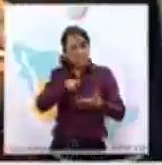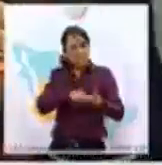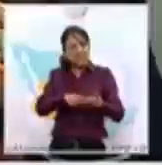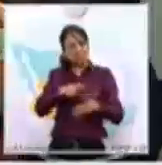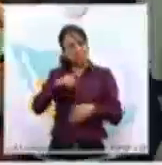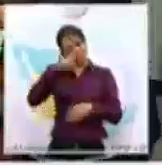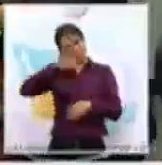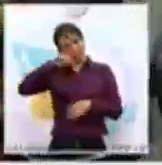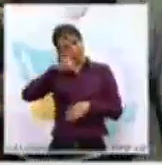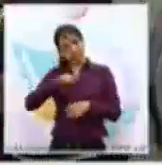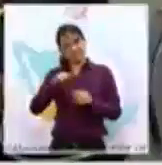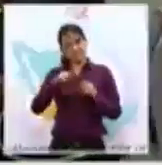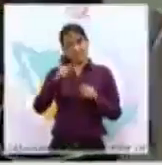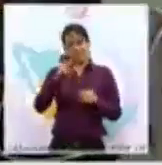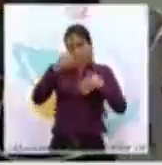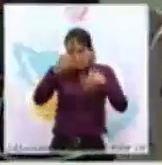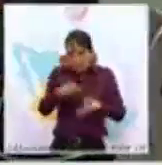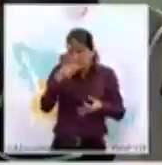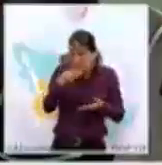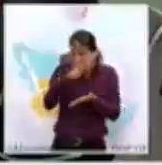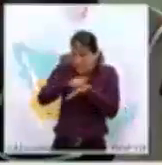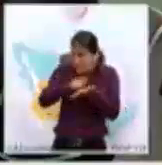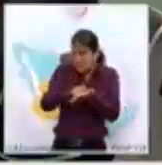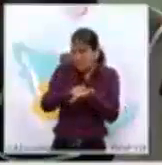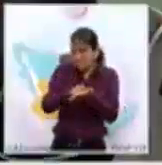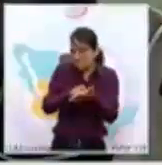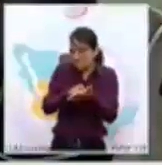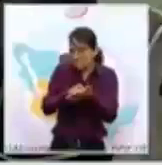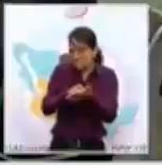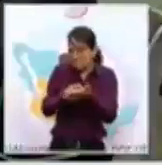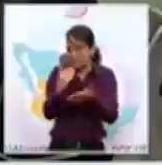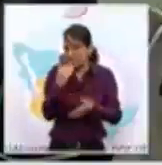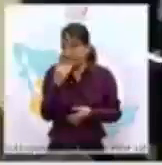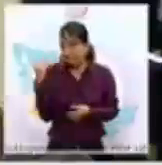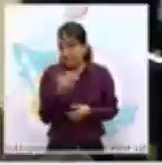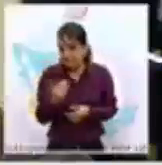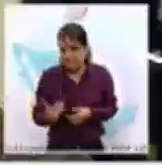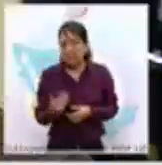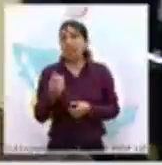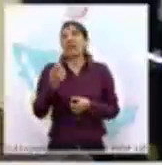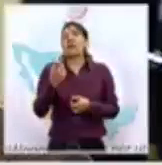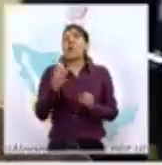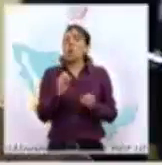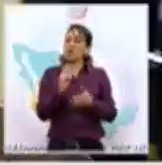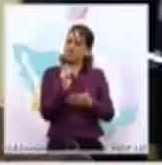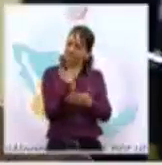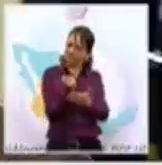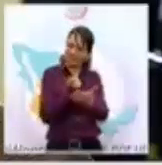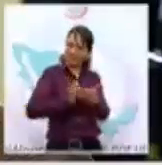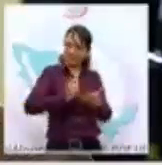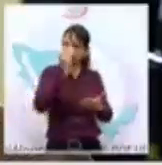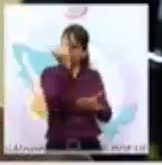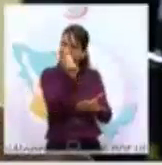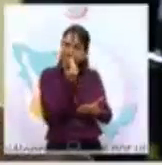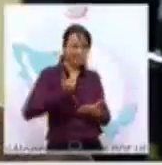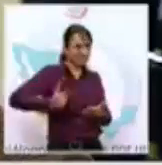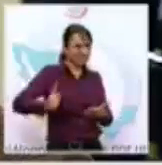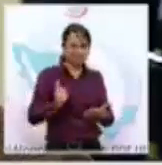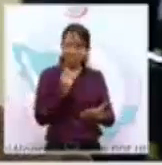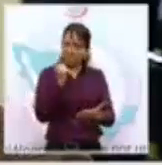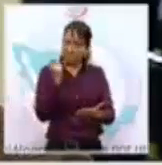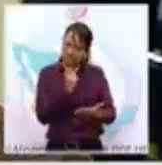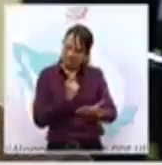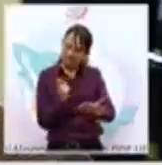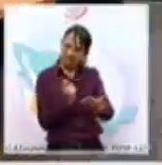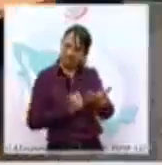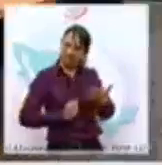los niños con dibujos que tenían 12 años de edad y que quizá a primera vista podríamos encontrar que resultaban